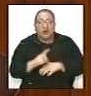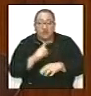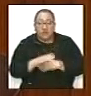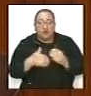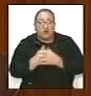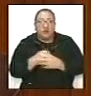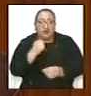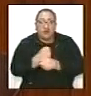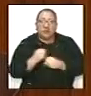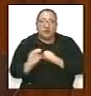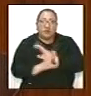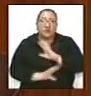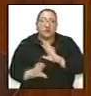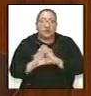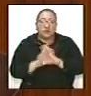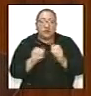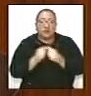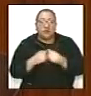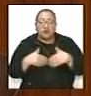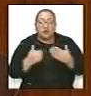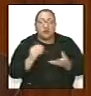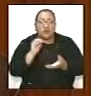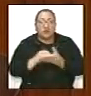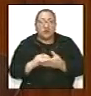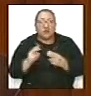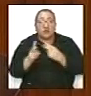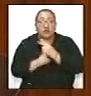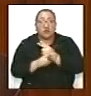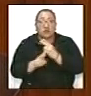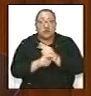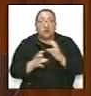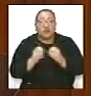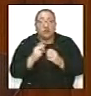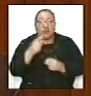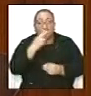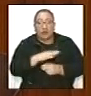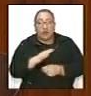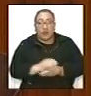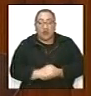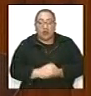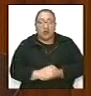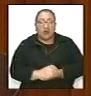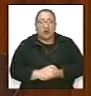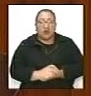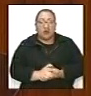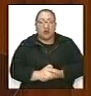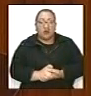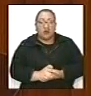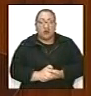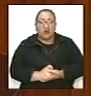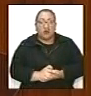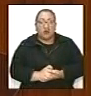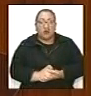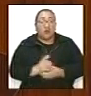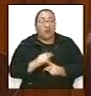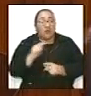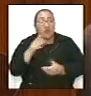sistema de protección y poder poner en resguardo a estos niños, niñas y adolescentes. Pero acá hay un